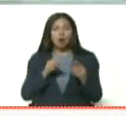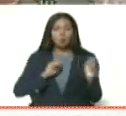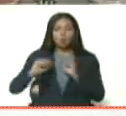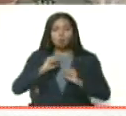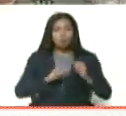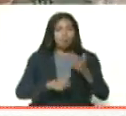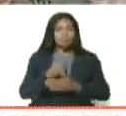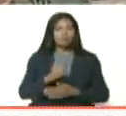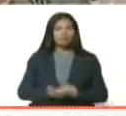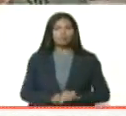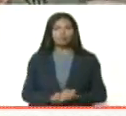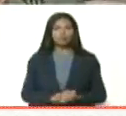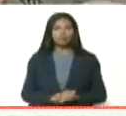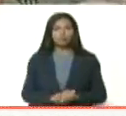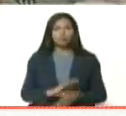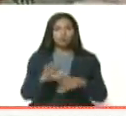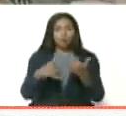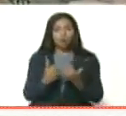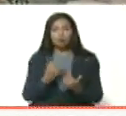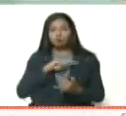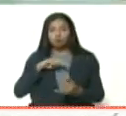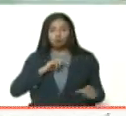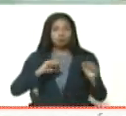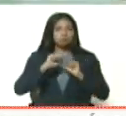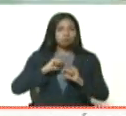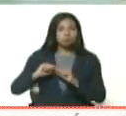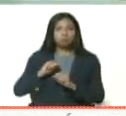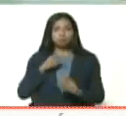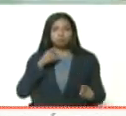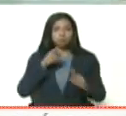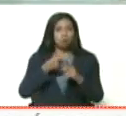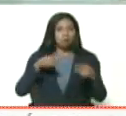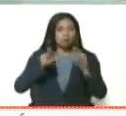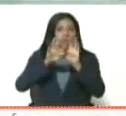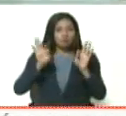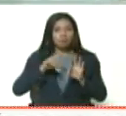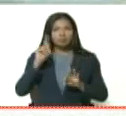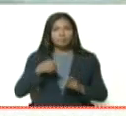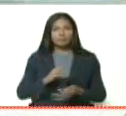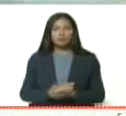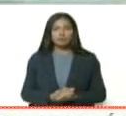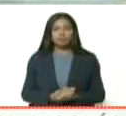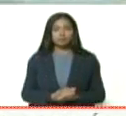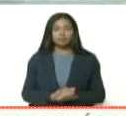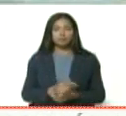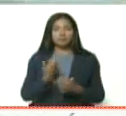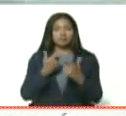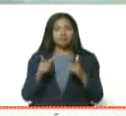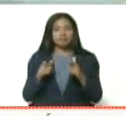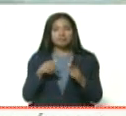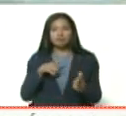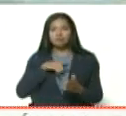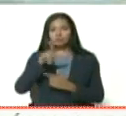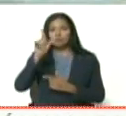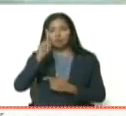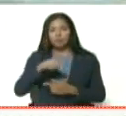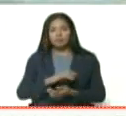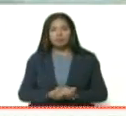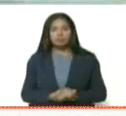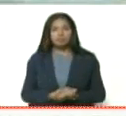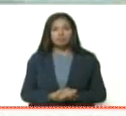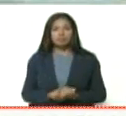desplegadas. Y ahora vamos a desplegar el sistema misilístico de defensa antiaérea, de